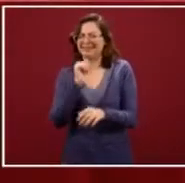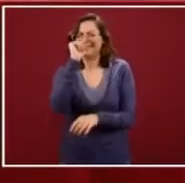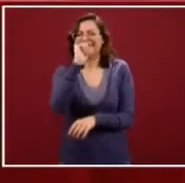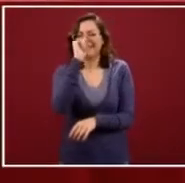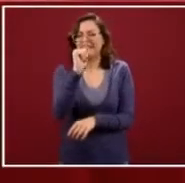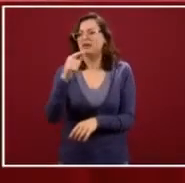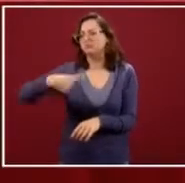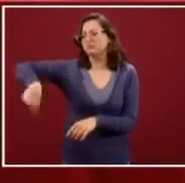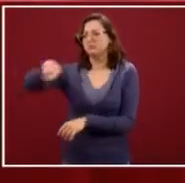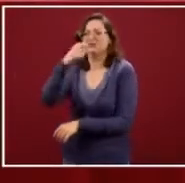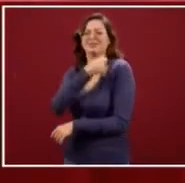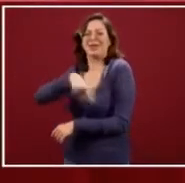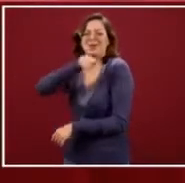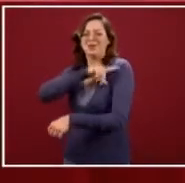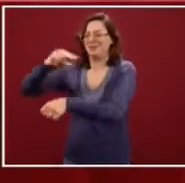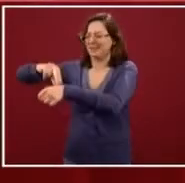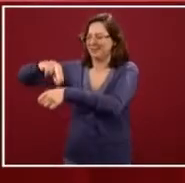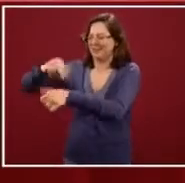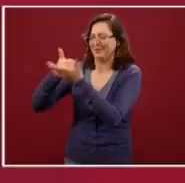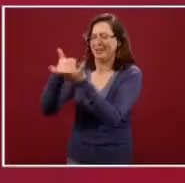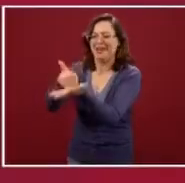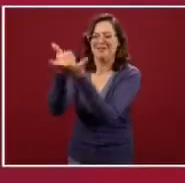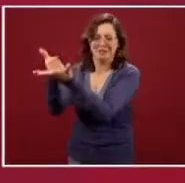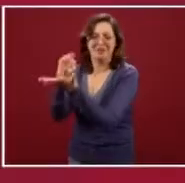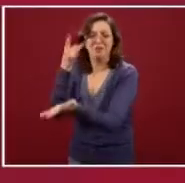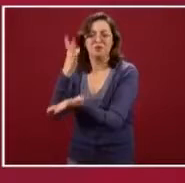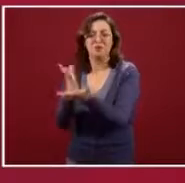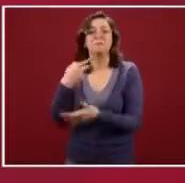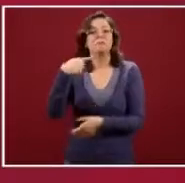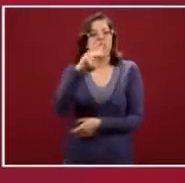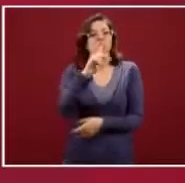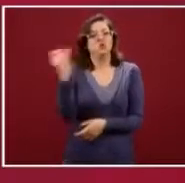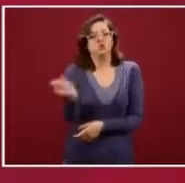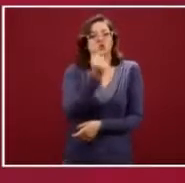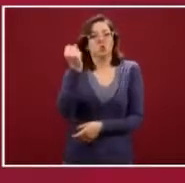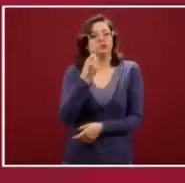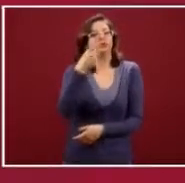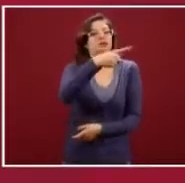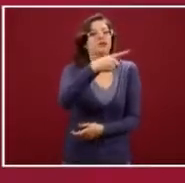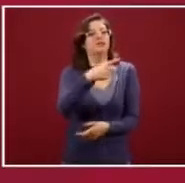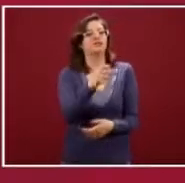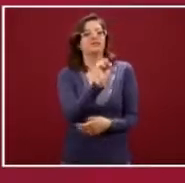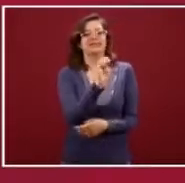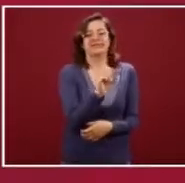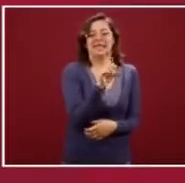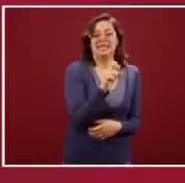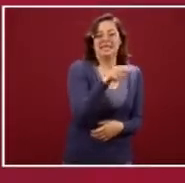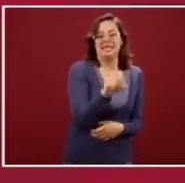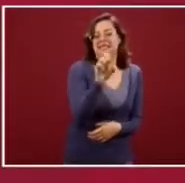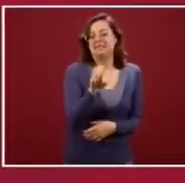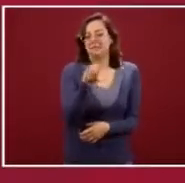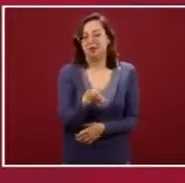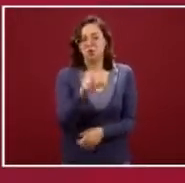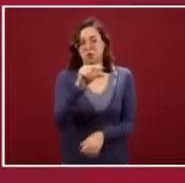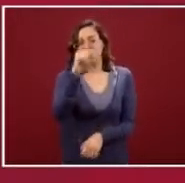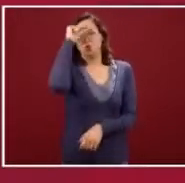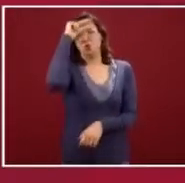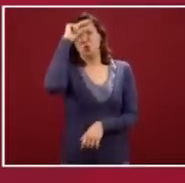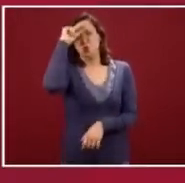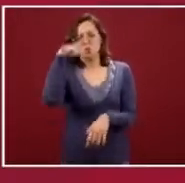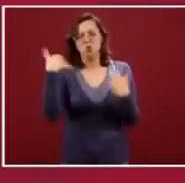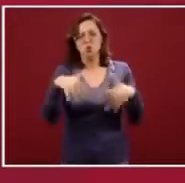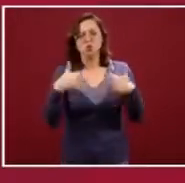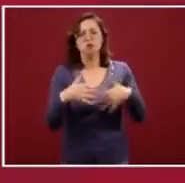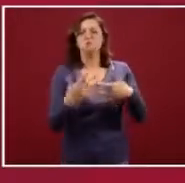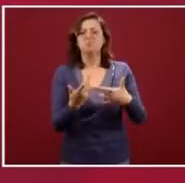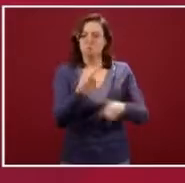una fortuna saber que contamos con las capacidades, no solamente materiales y de infraestructura, sino de conocimiento, de logística, de